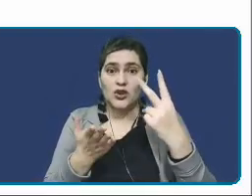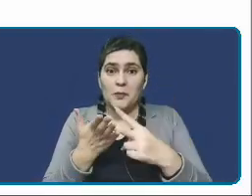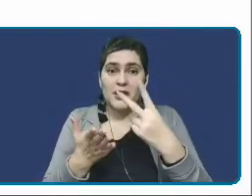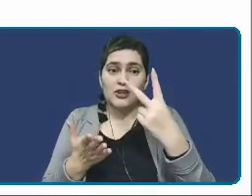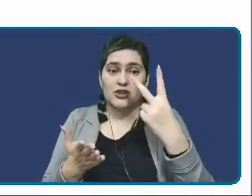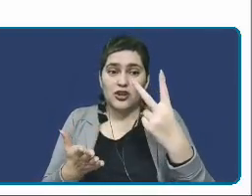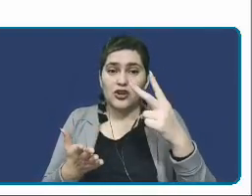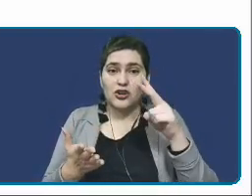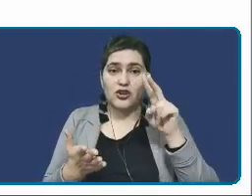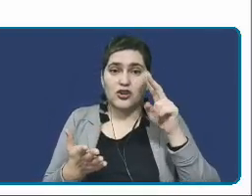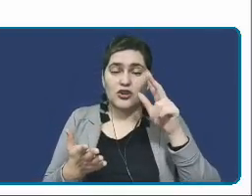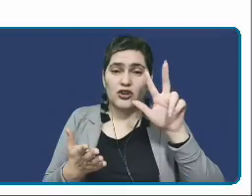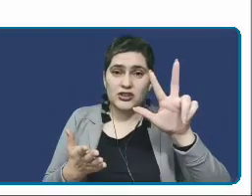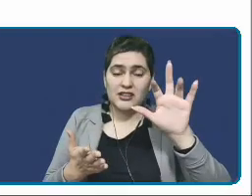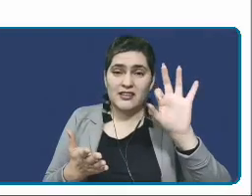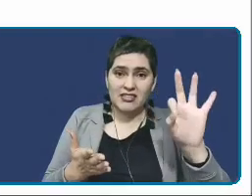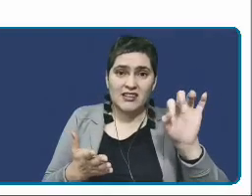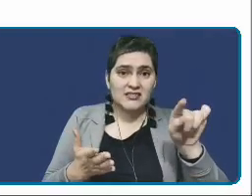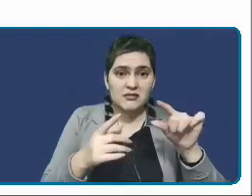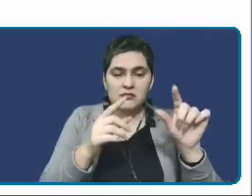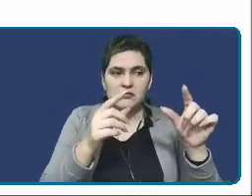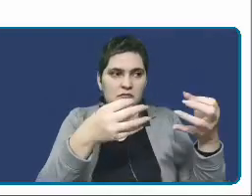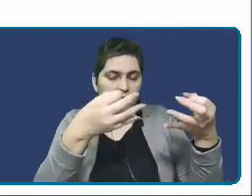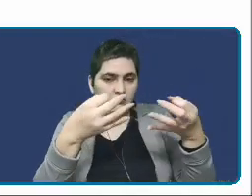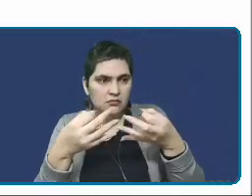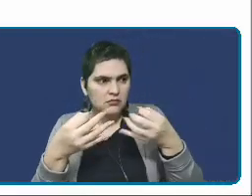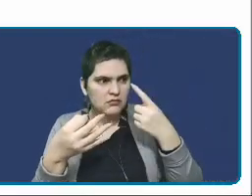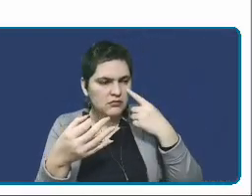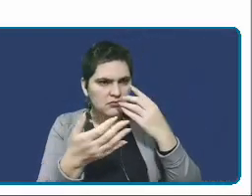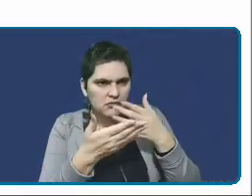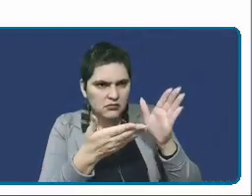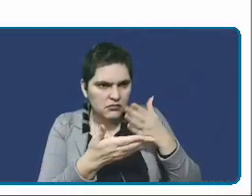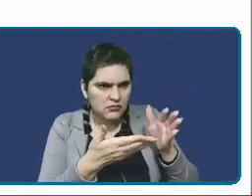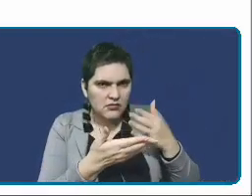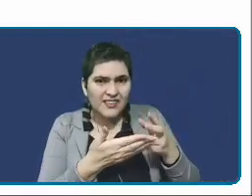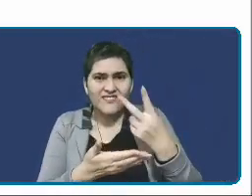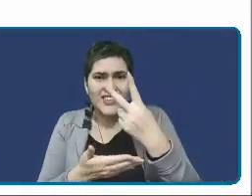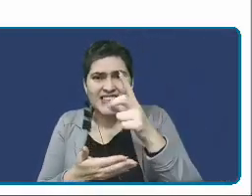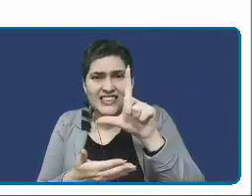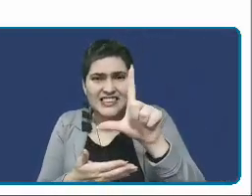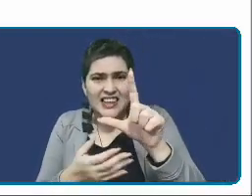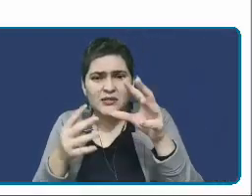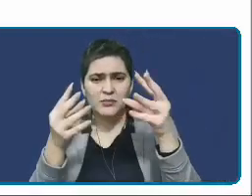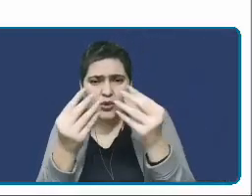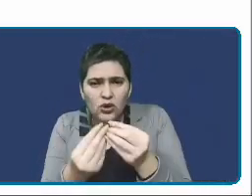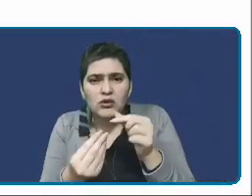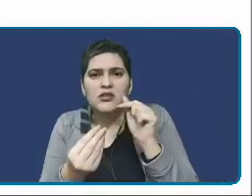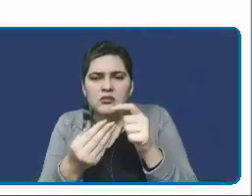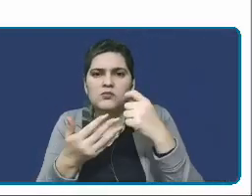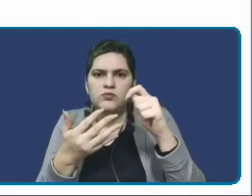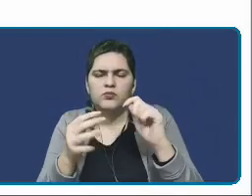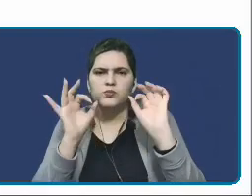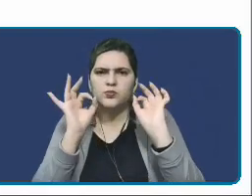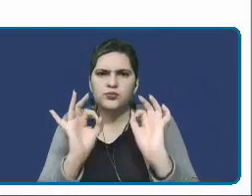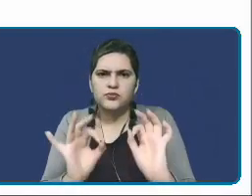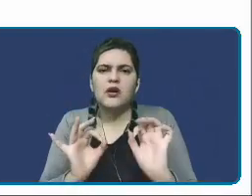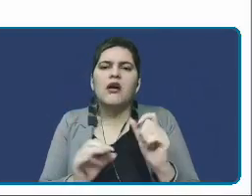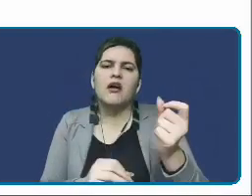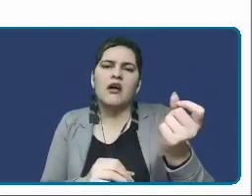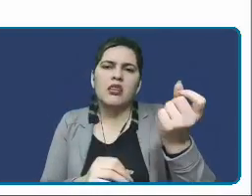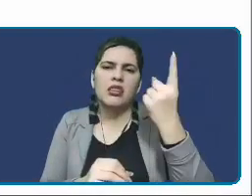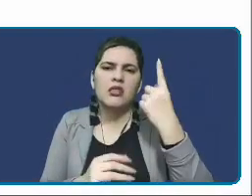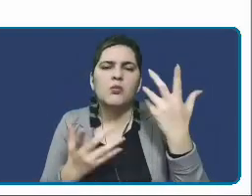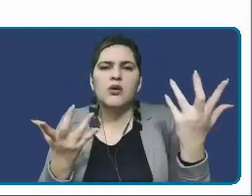criterios para poder sacar alguna conclusión. Entonces, ahí a lo mejor ustedes van a entender por qué los médicos o la gente